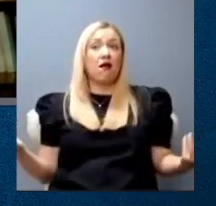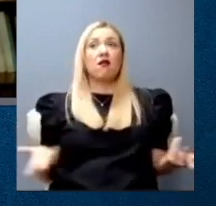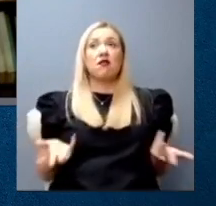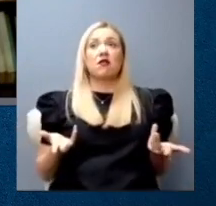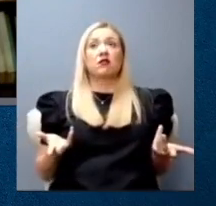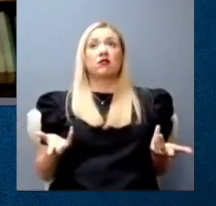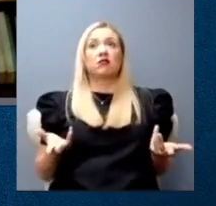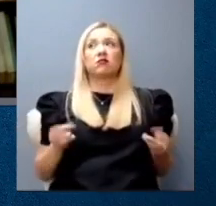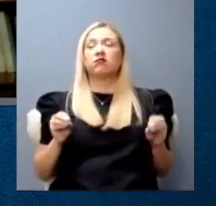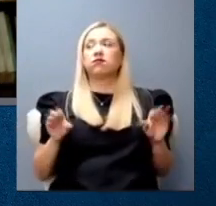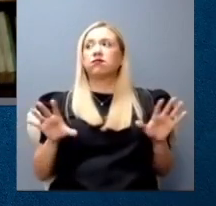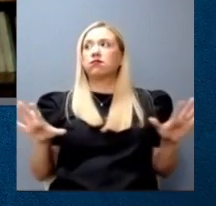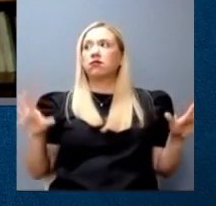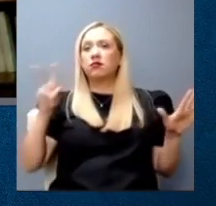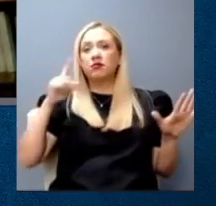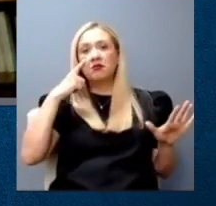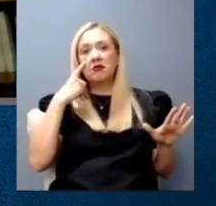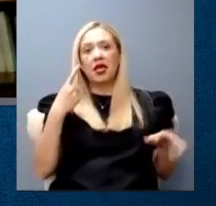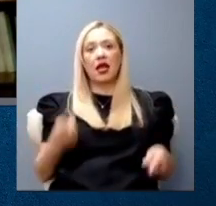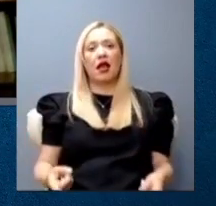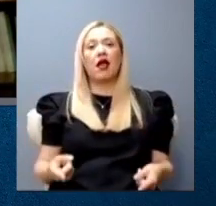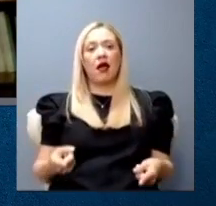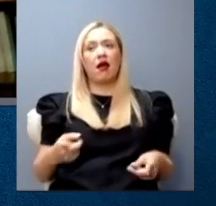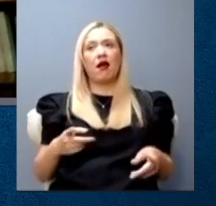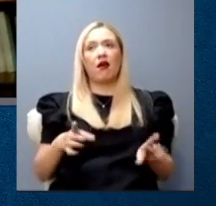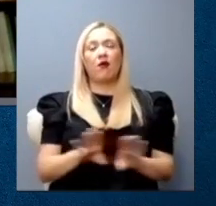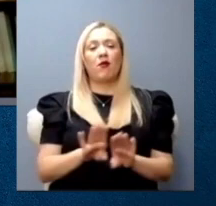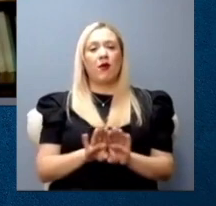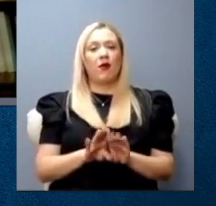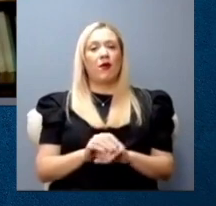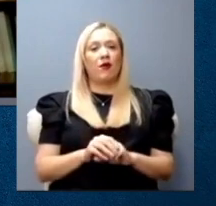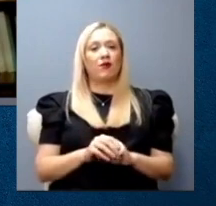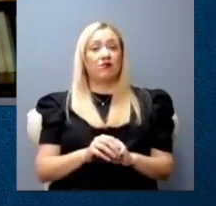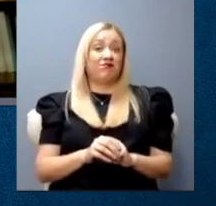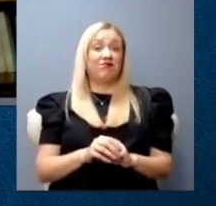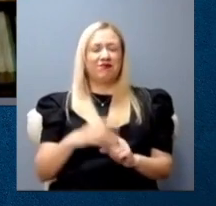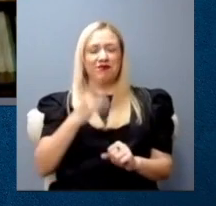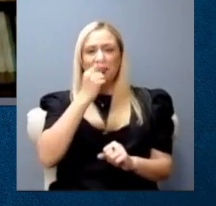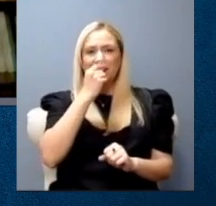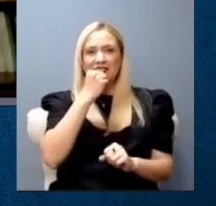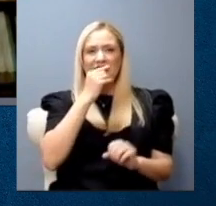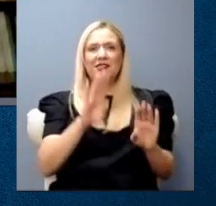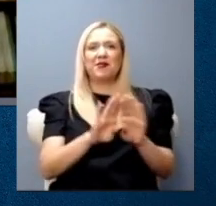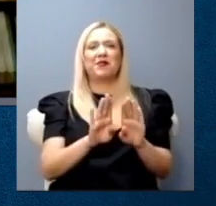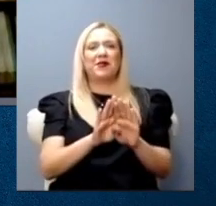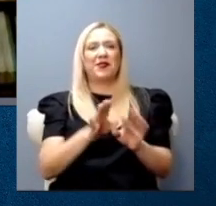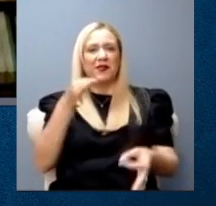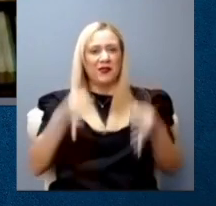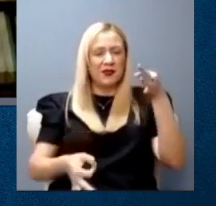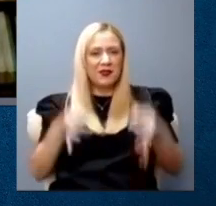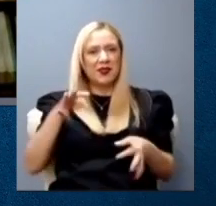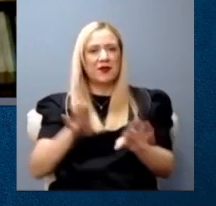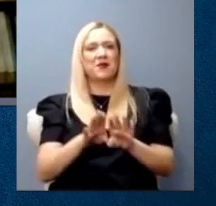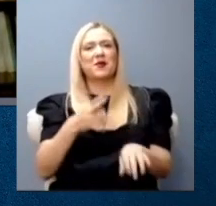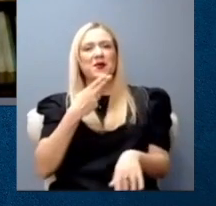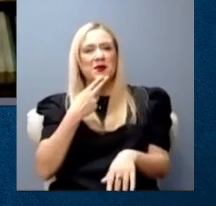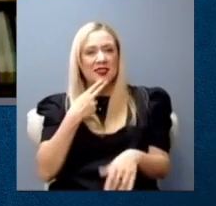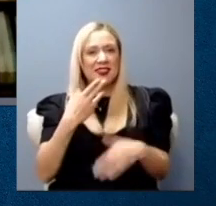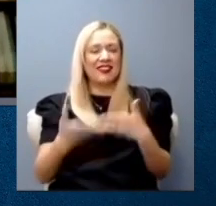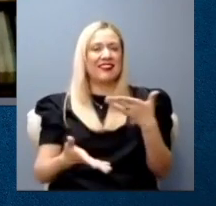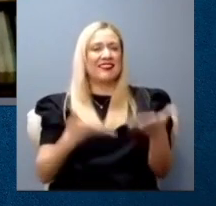pandemia nos ha dejado lecciones en materia procesal, quizá una lección de cómo utilizar